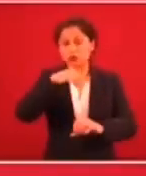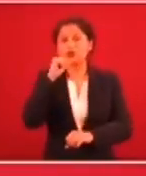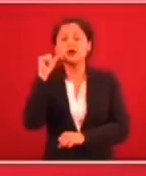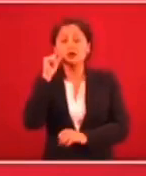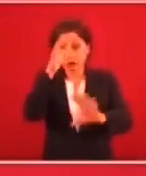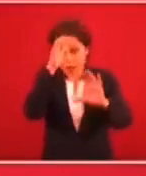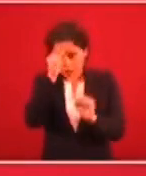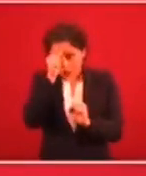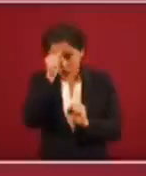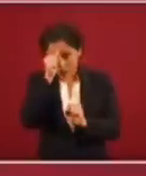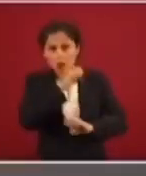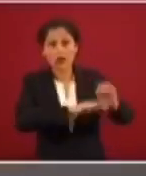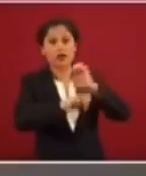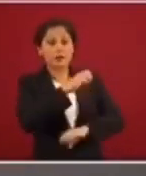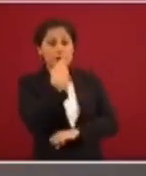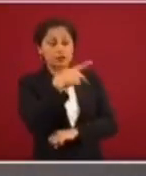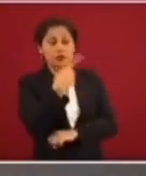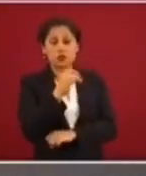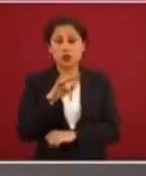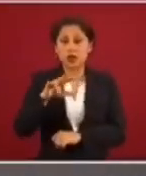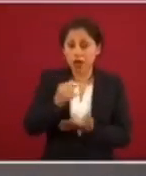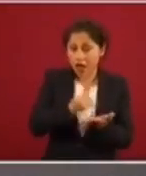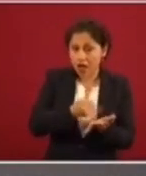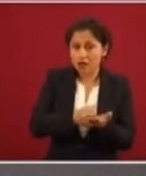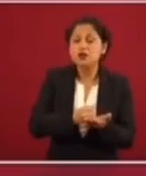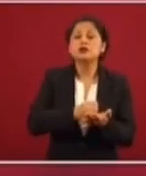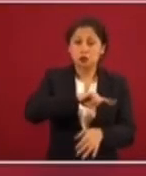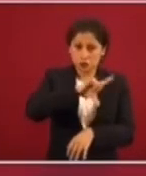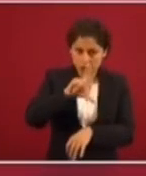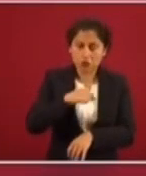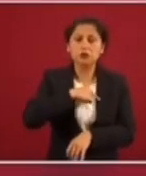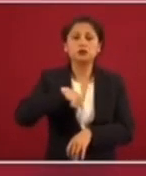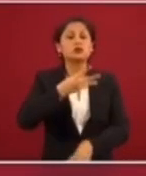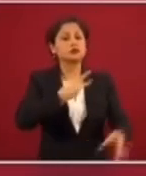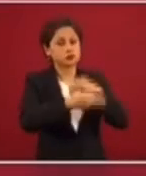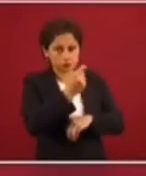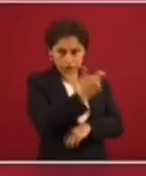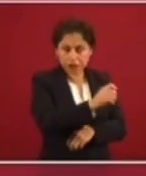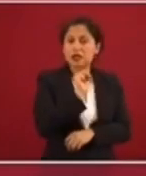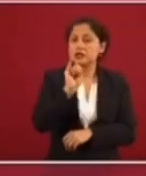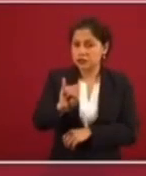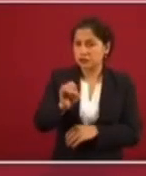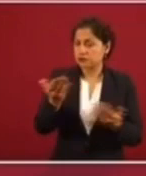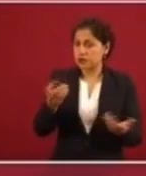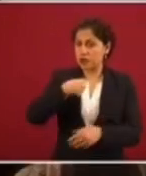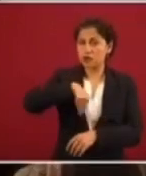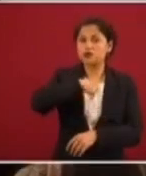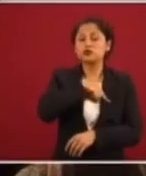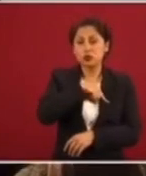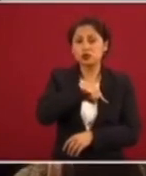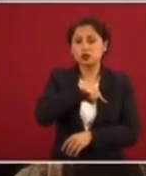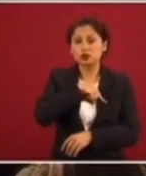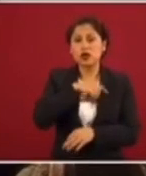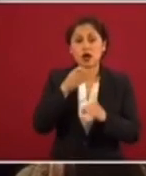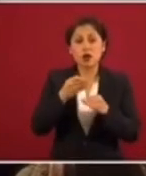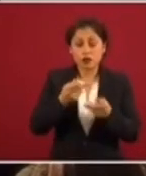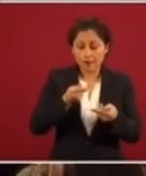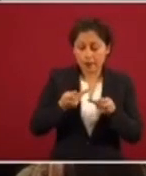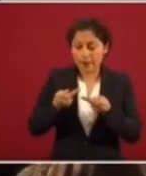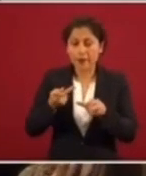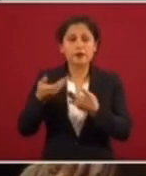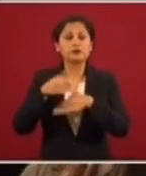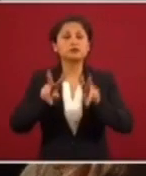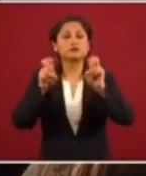por ley les corresponde a las empresas, lo más pronto posible. Es un compromiso. Estamos otorgando, o estamos preparando el otorgamiento de estos